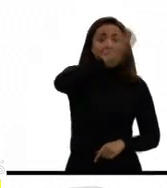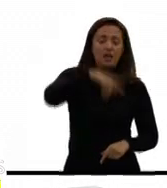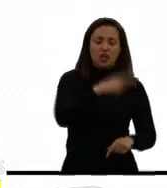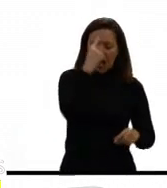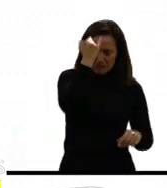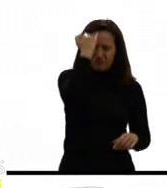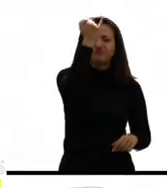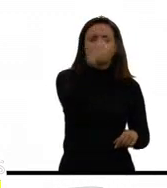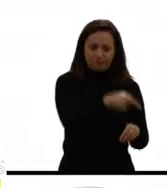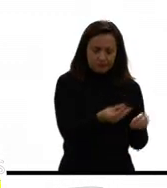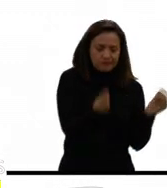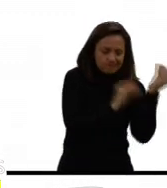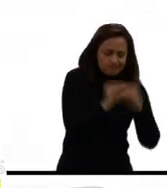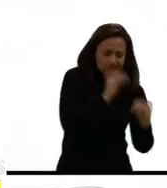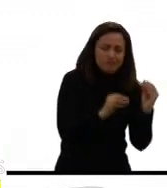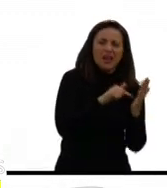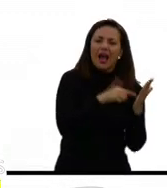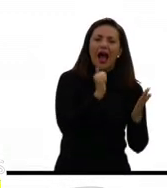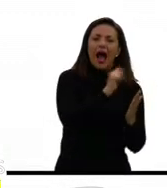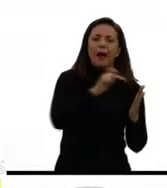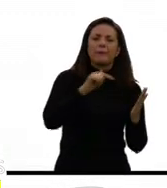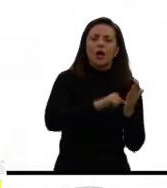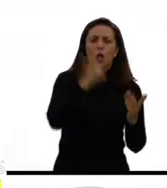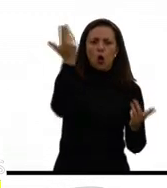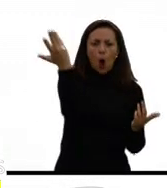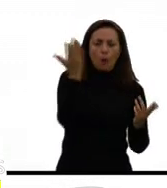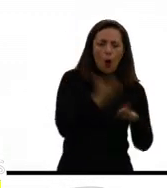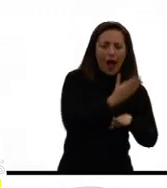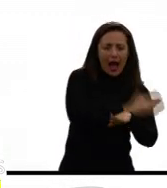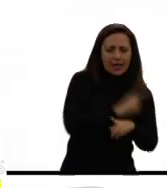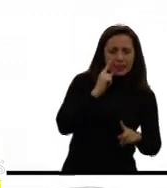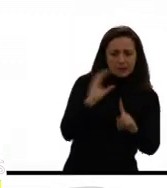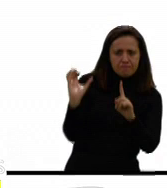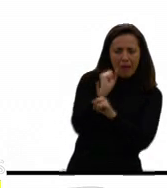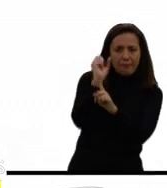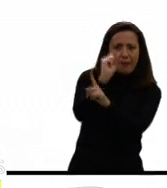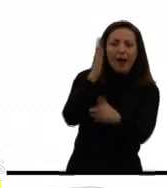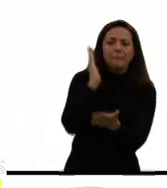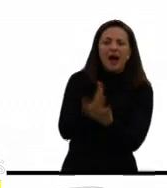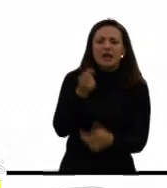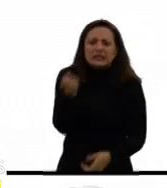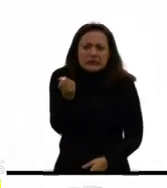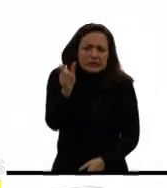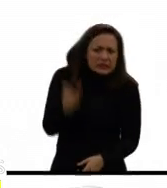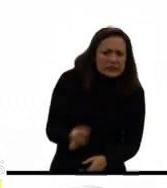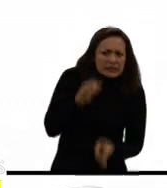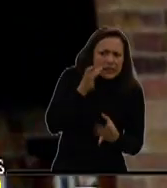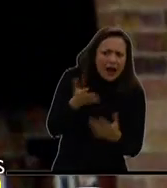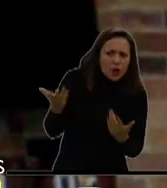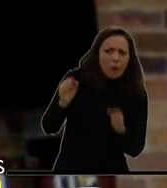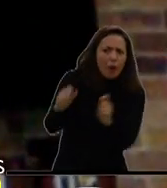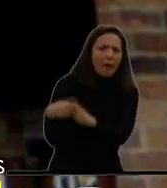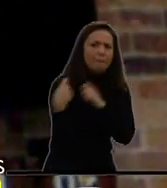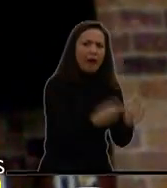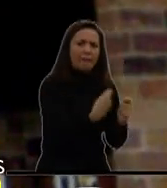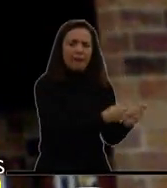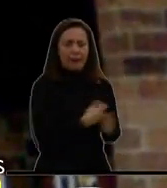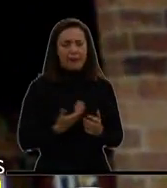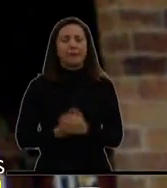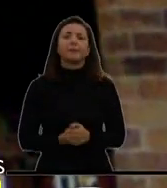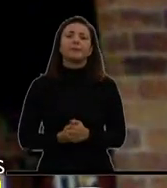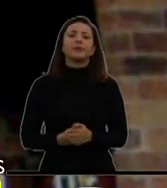con inteligencia artificial para anticiparse a las complicaciones de los pacientes es un apoyo es un